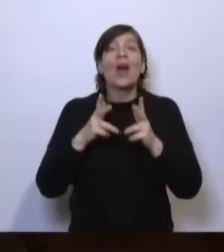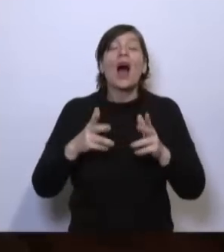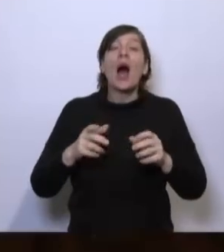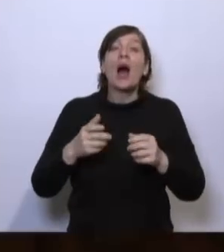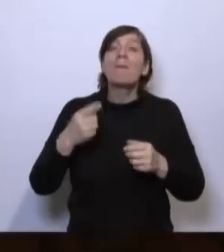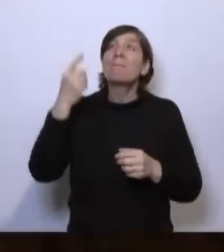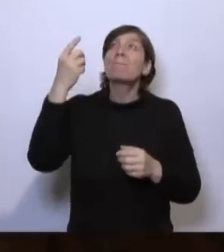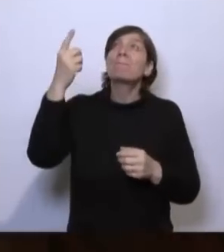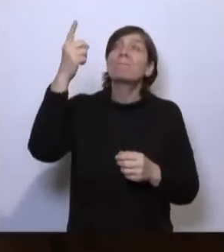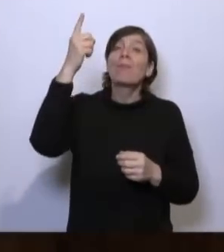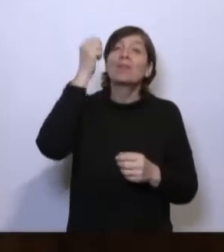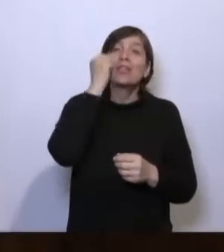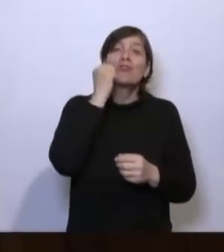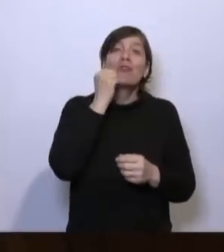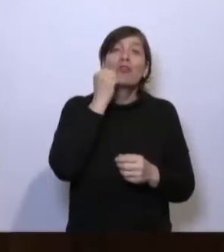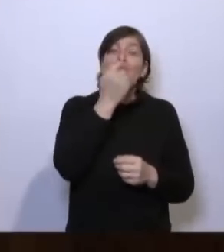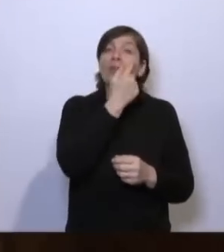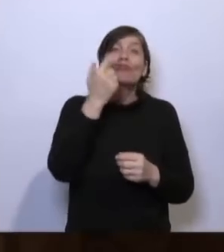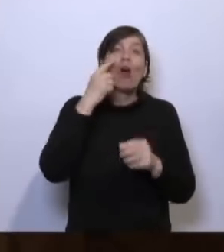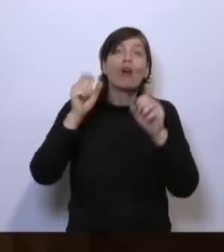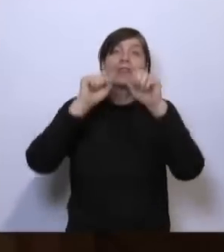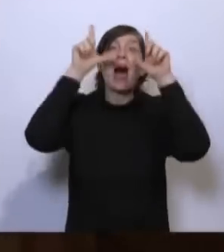Abre mis ojos,